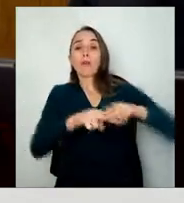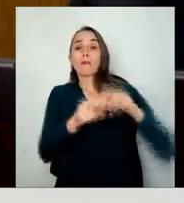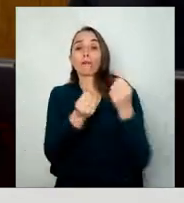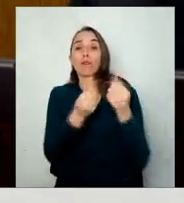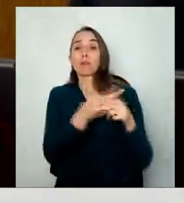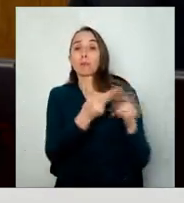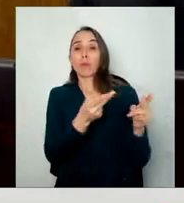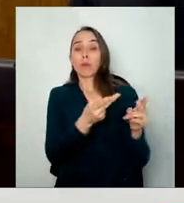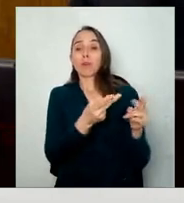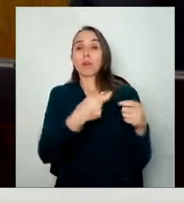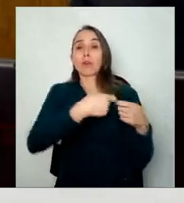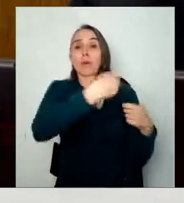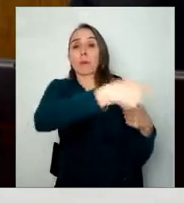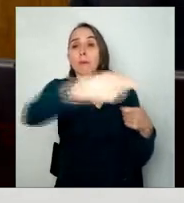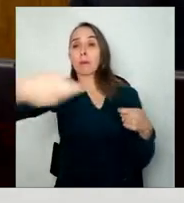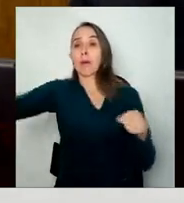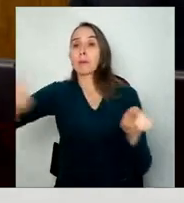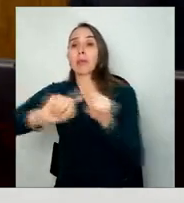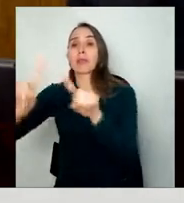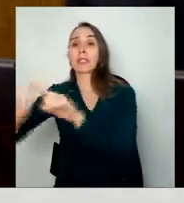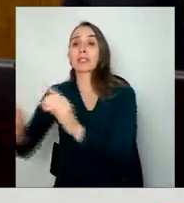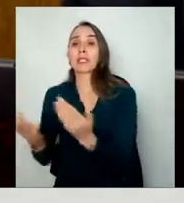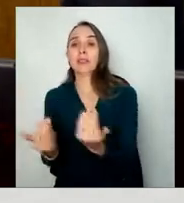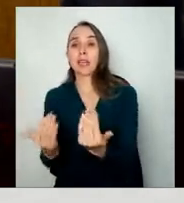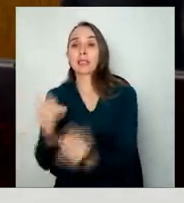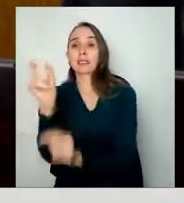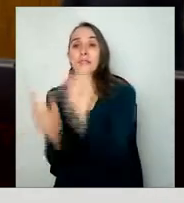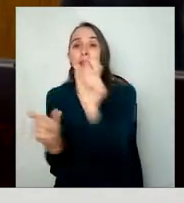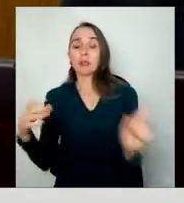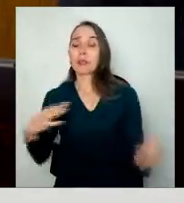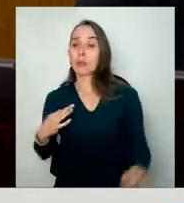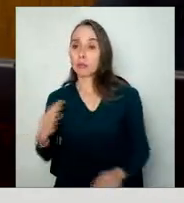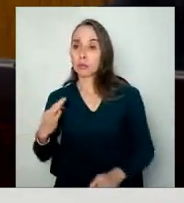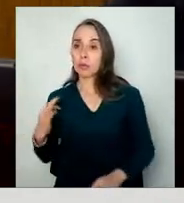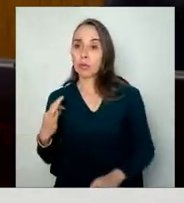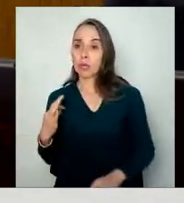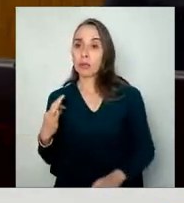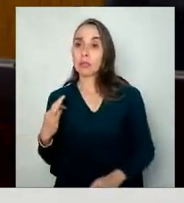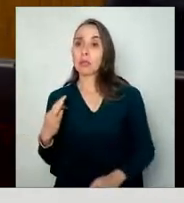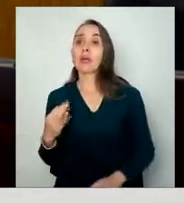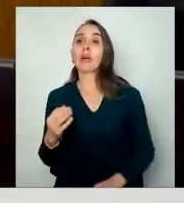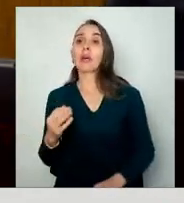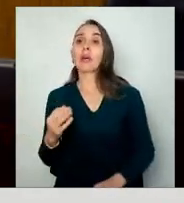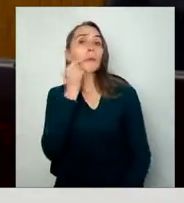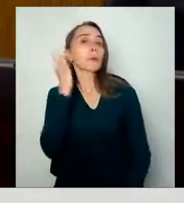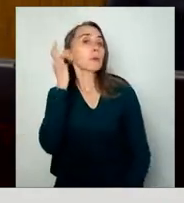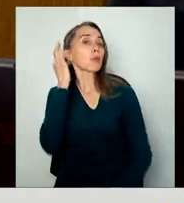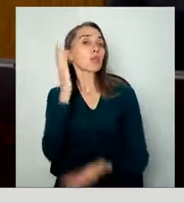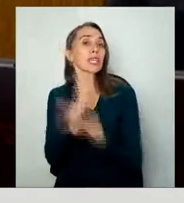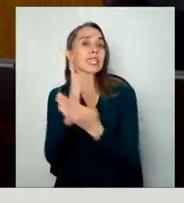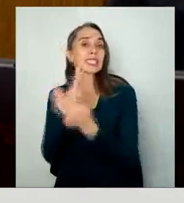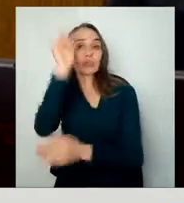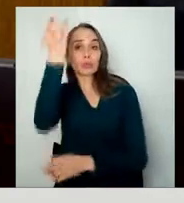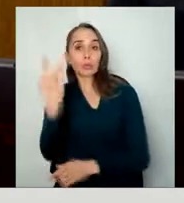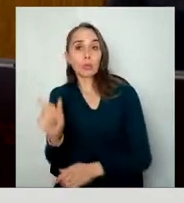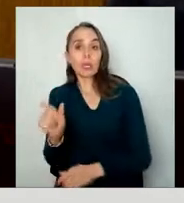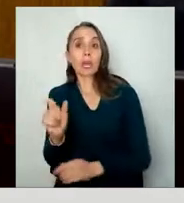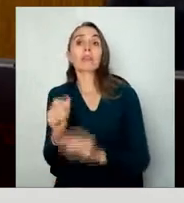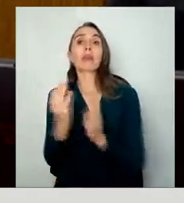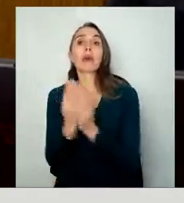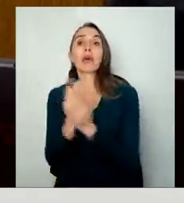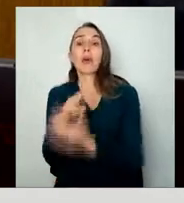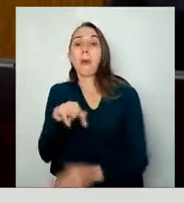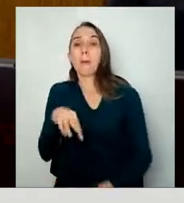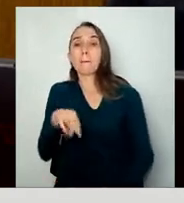distintas necesidades que tiene la ciudadanía cuando hablamos de los y las estudiantes hablamos de la meritocracia y ponemos